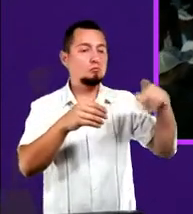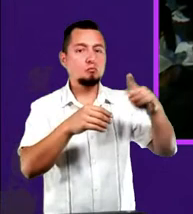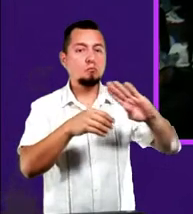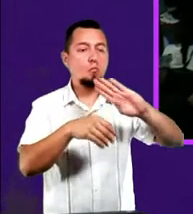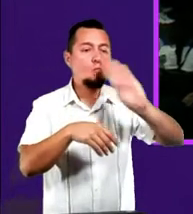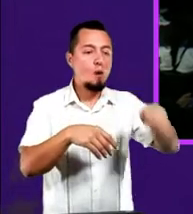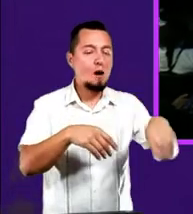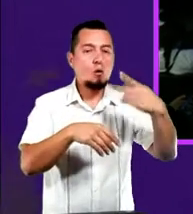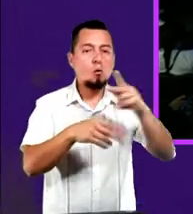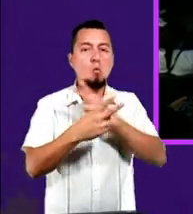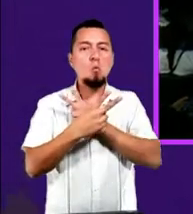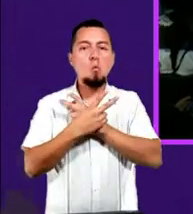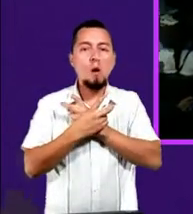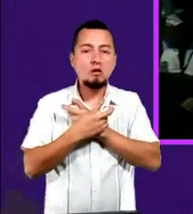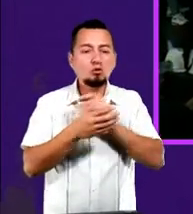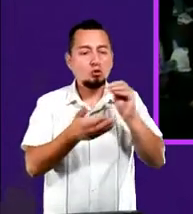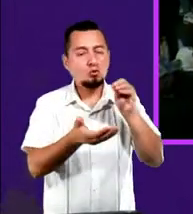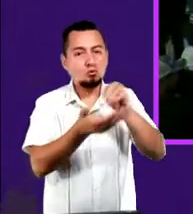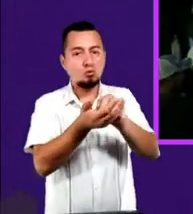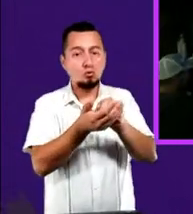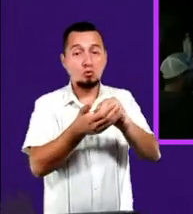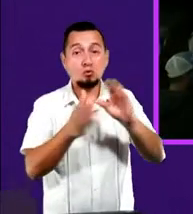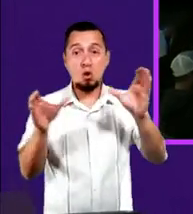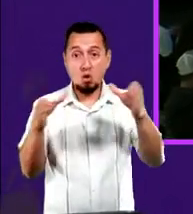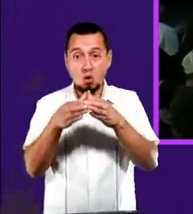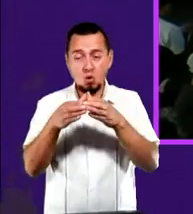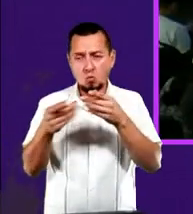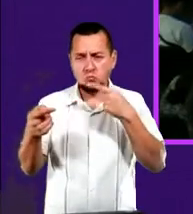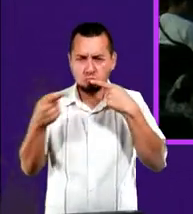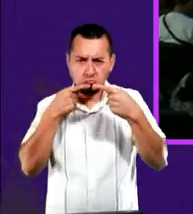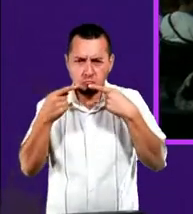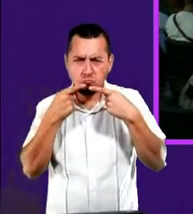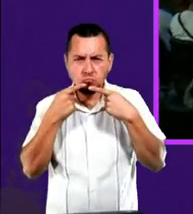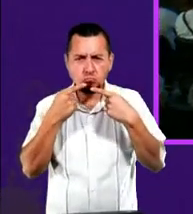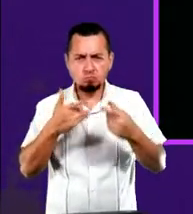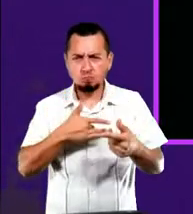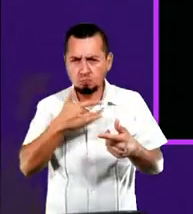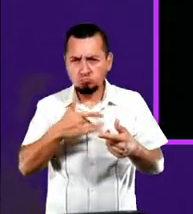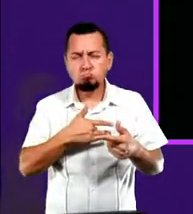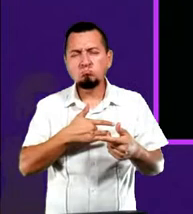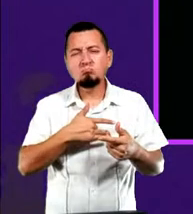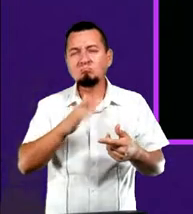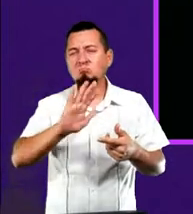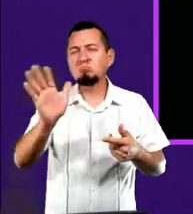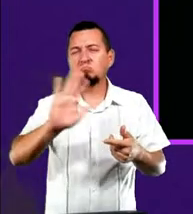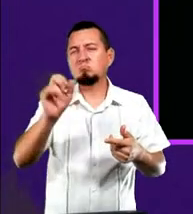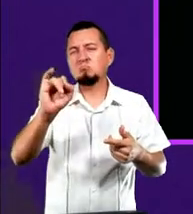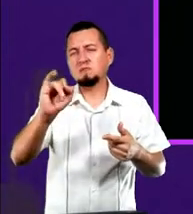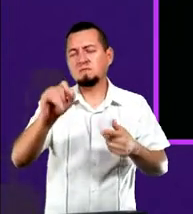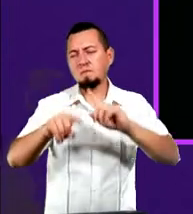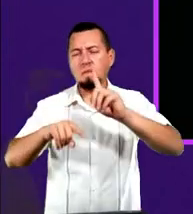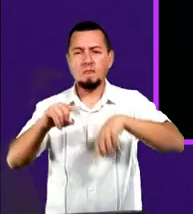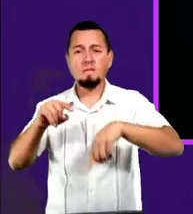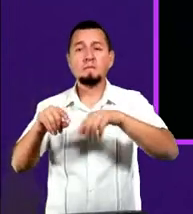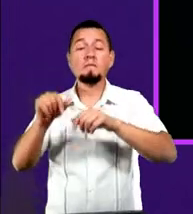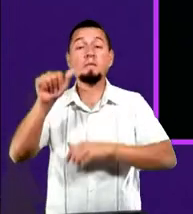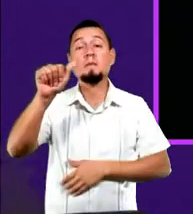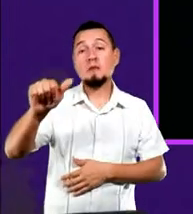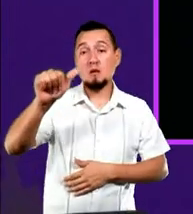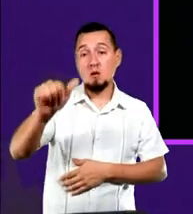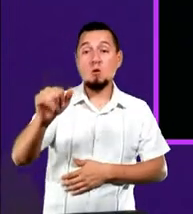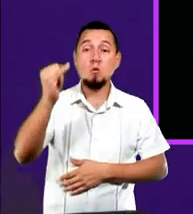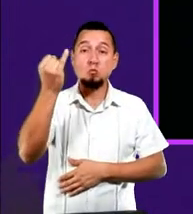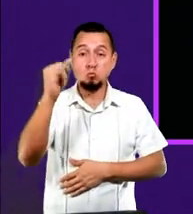muy sensible, ya hizo la adecuación y el 16 de junio Alfaro va a develar la